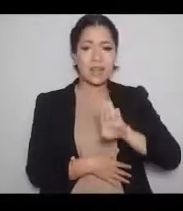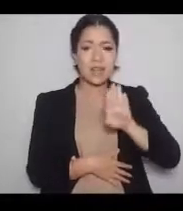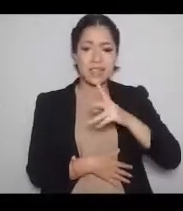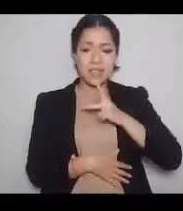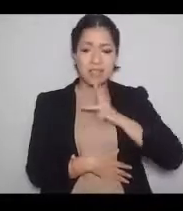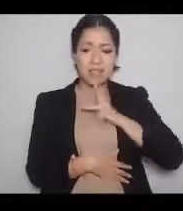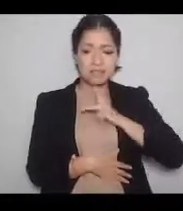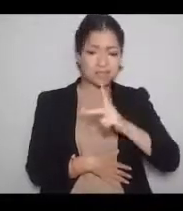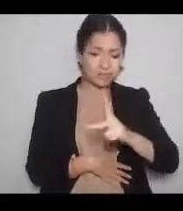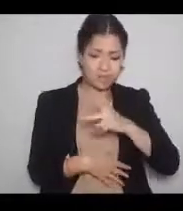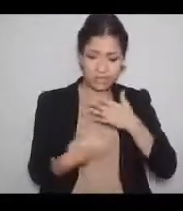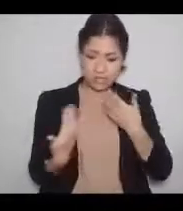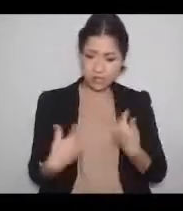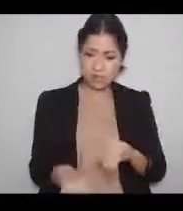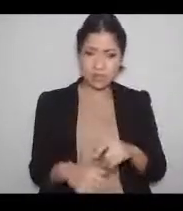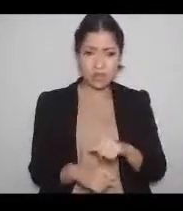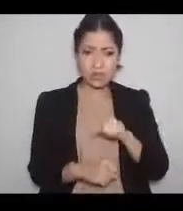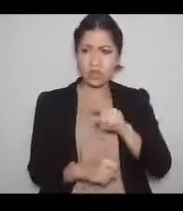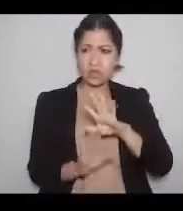¿Eres puto?